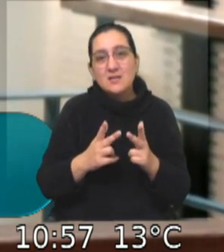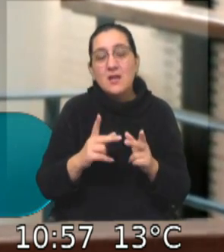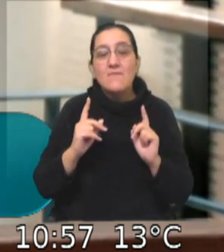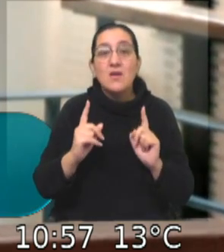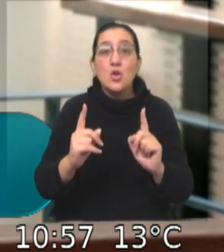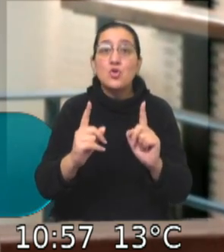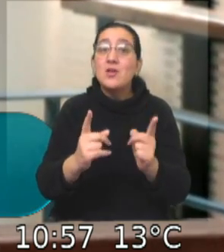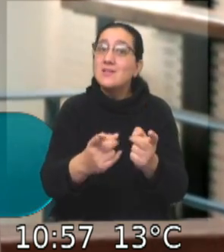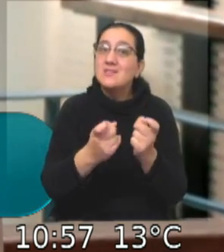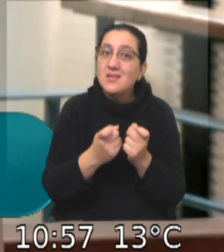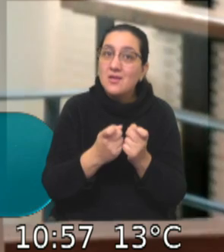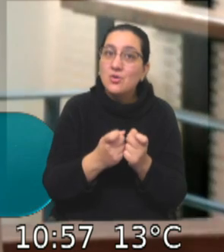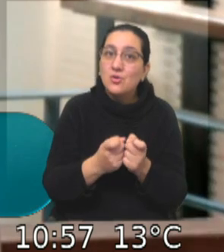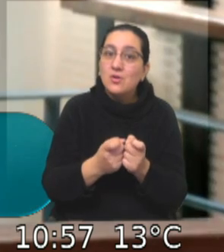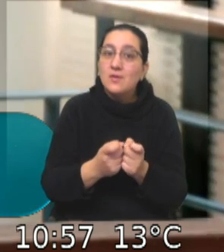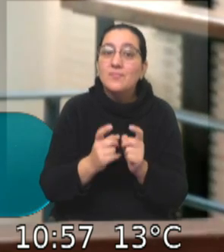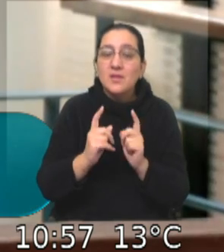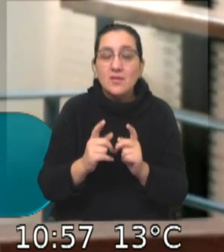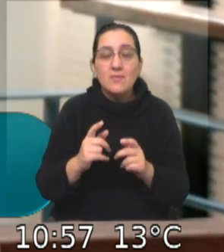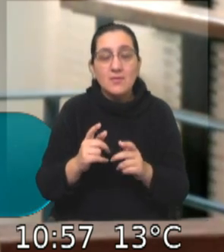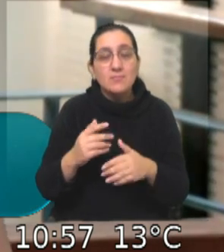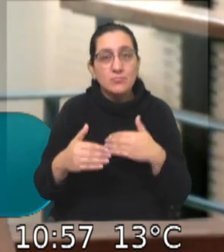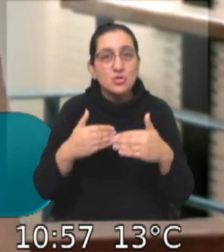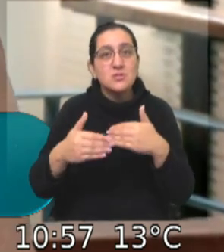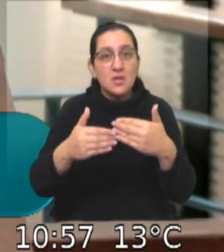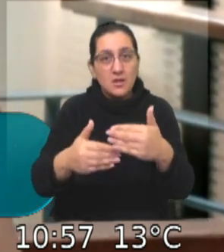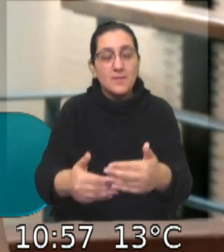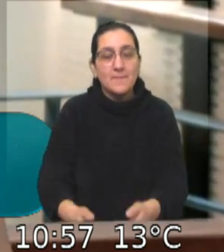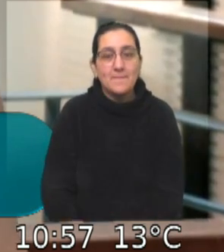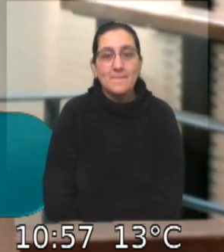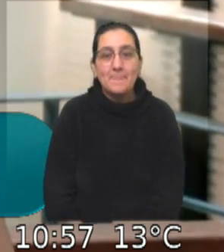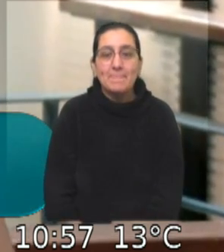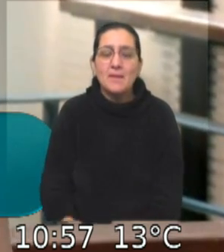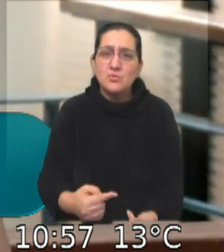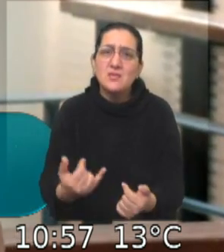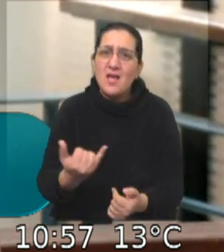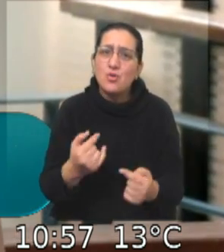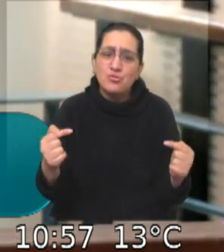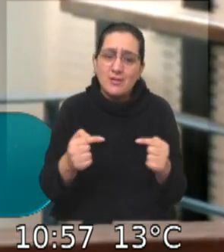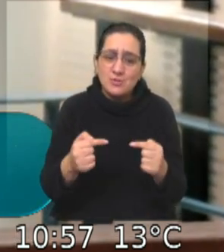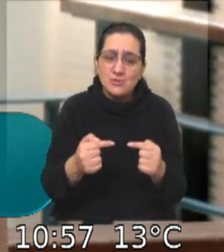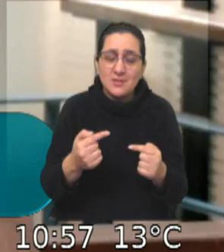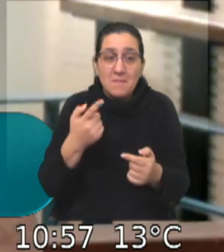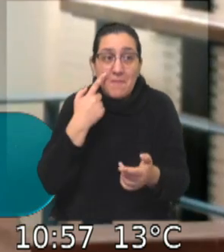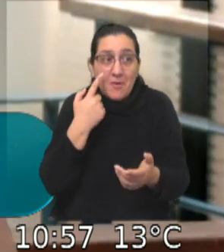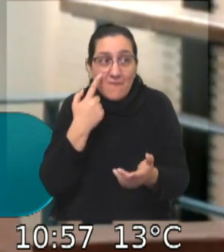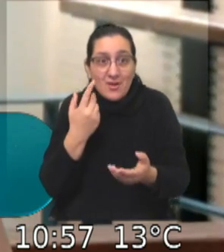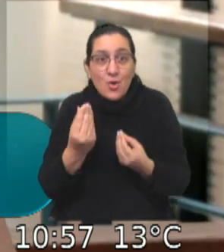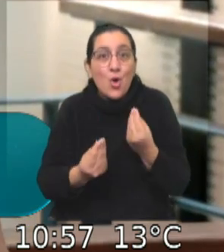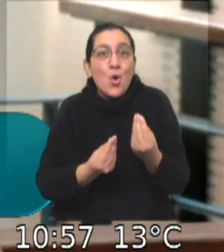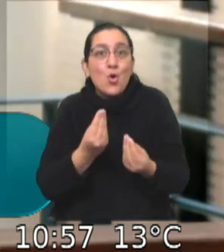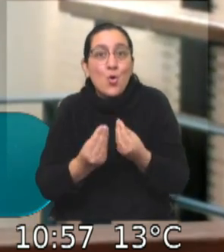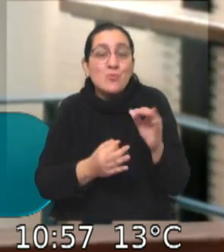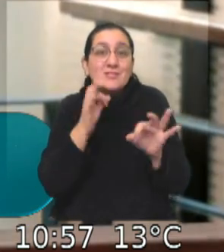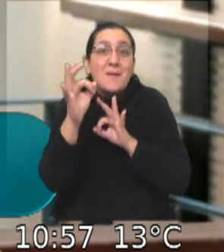velorio es necesario, de que el velorio se tiene que transitar. Entonces, tenemos esas contradicciones que ahora estamos explorando qué variables nos pueden explicar esas